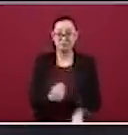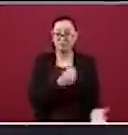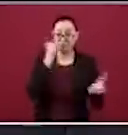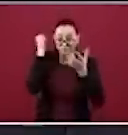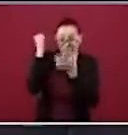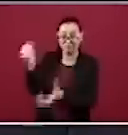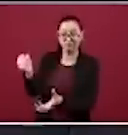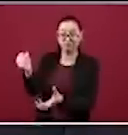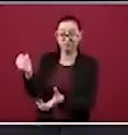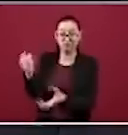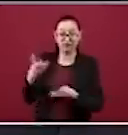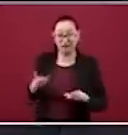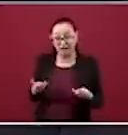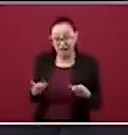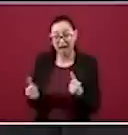y